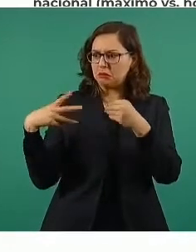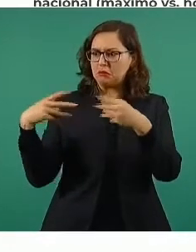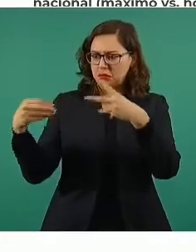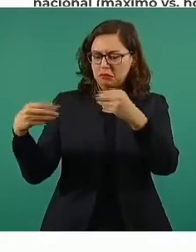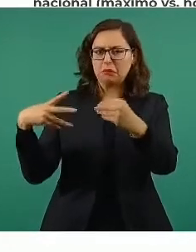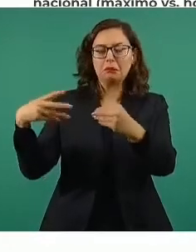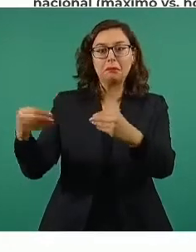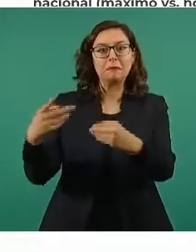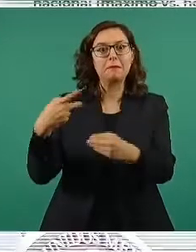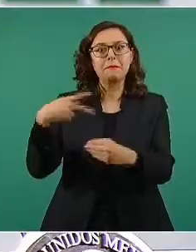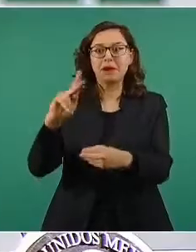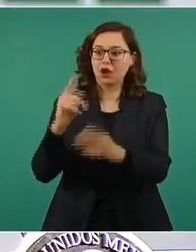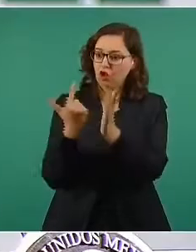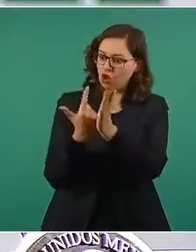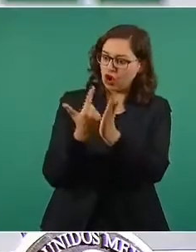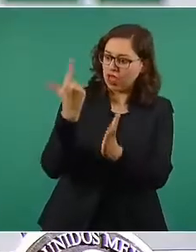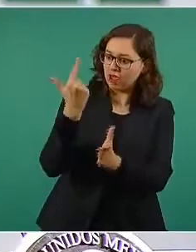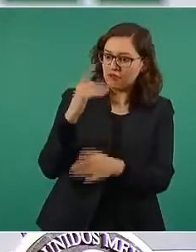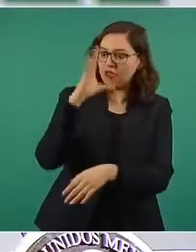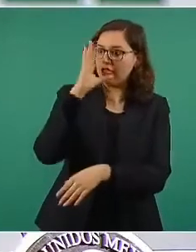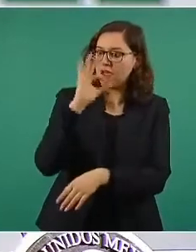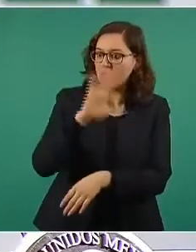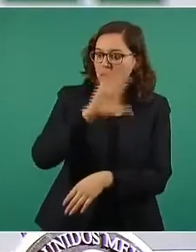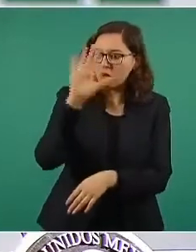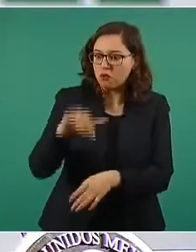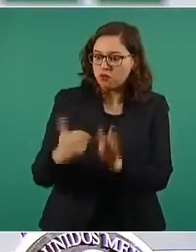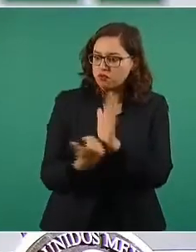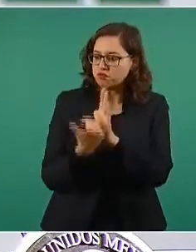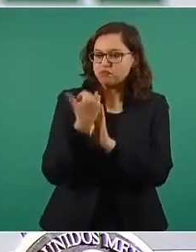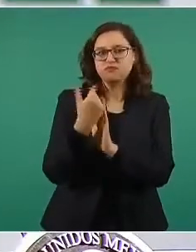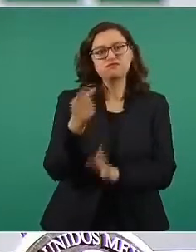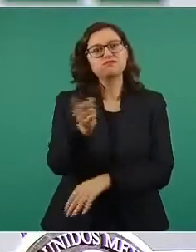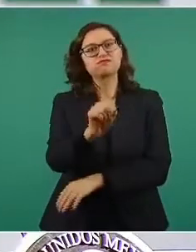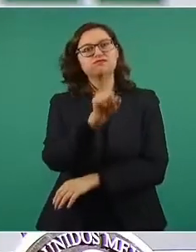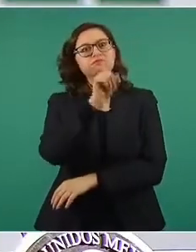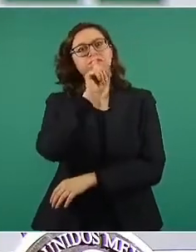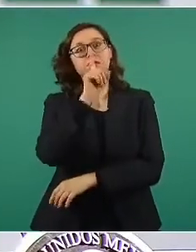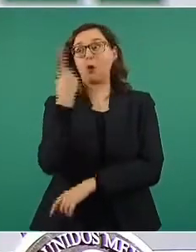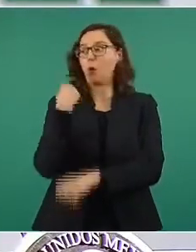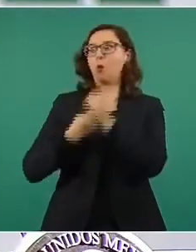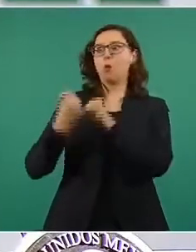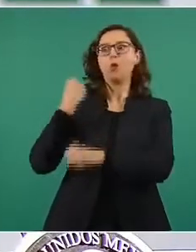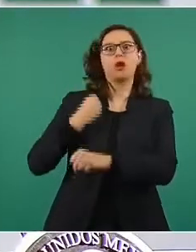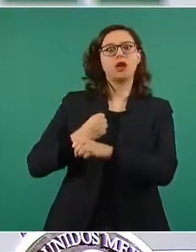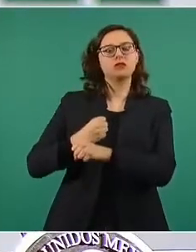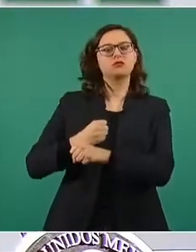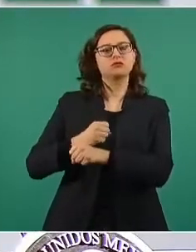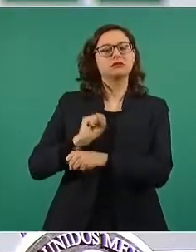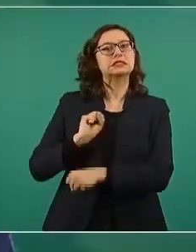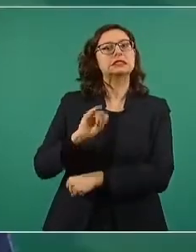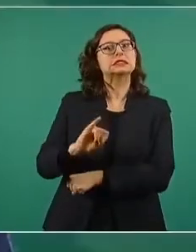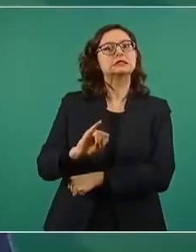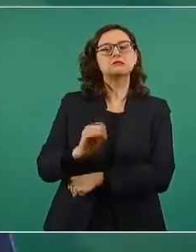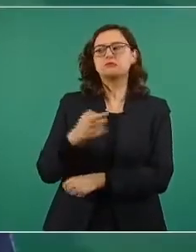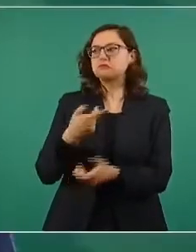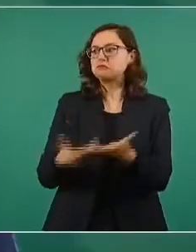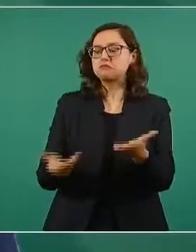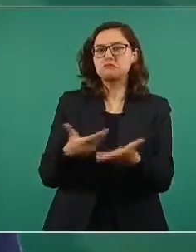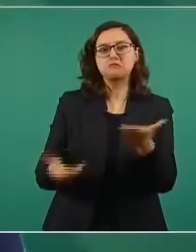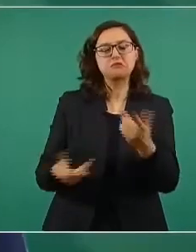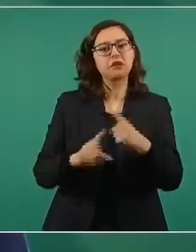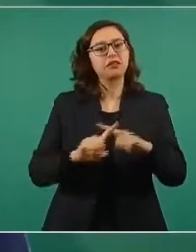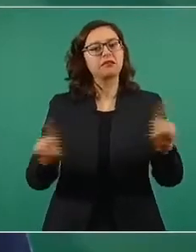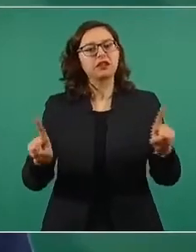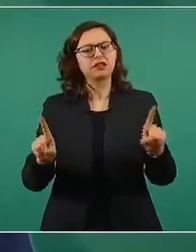sobre la mortalidad ya no es la misma de lo que tuvimos durante 2020. Y esto se debe a múltiples